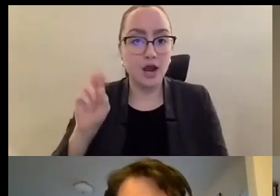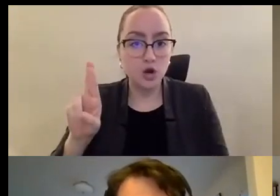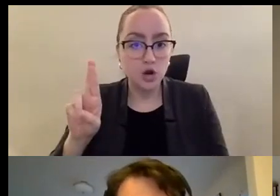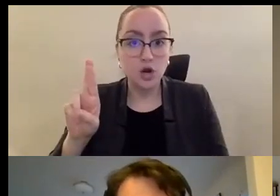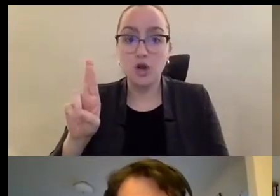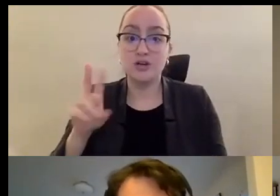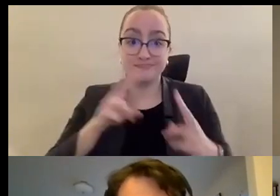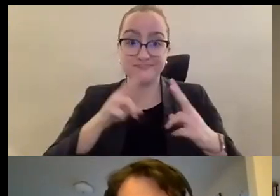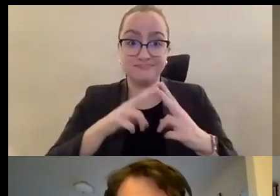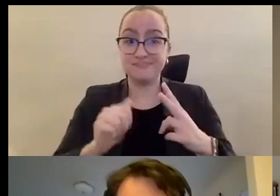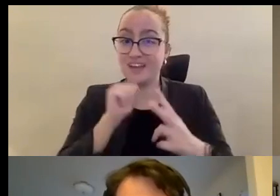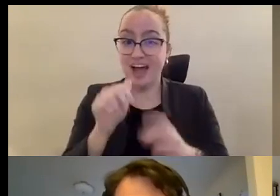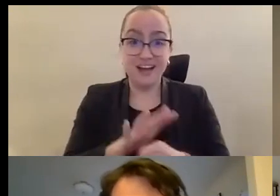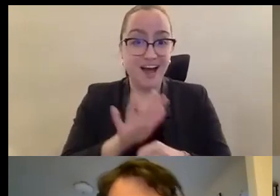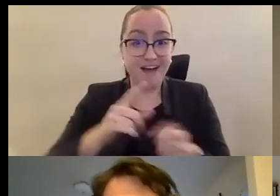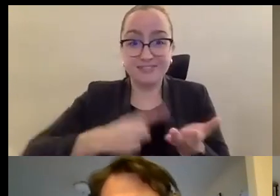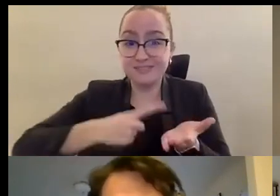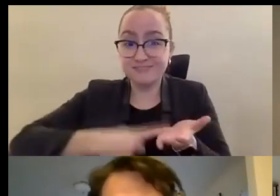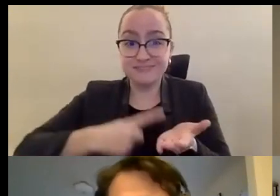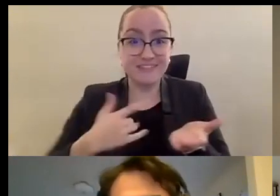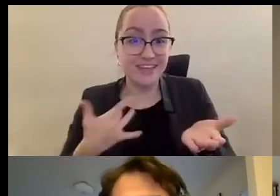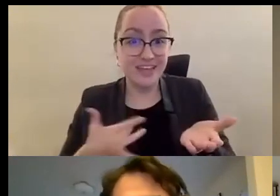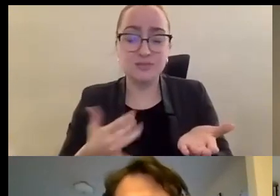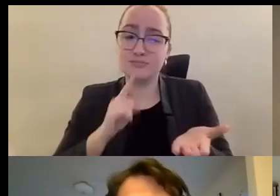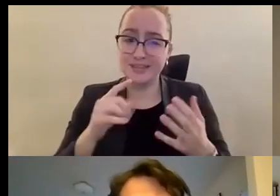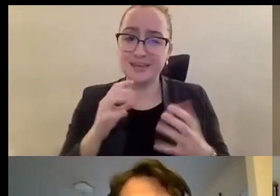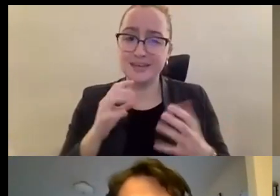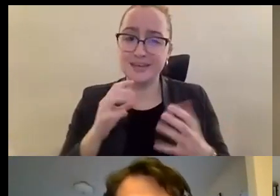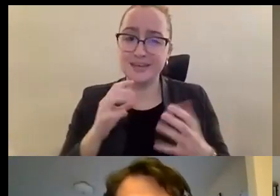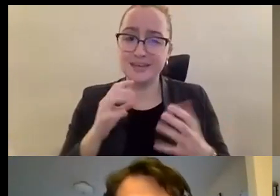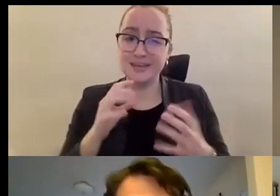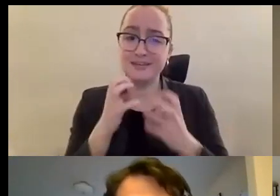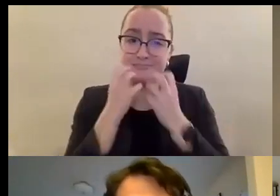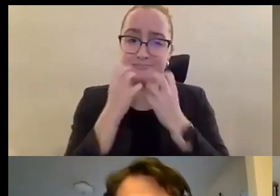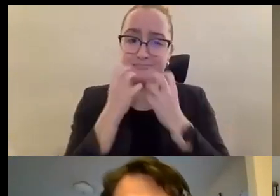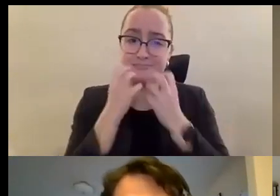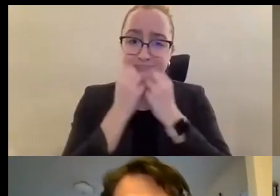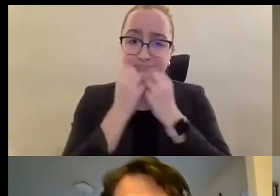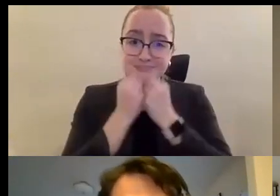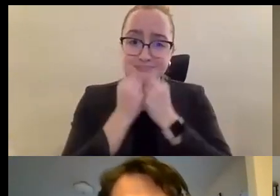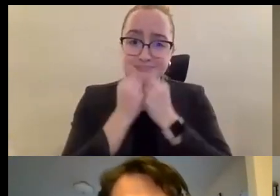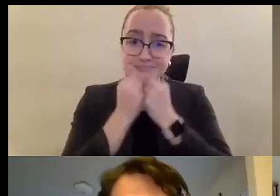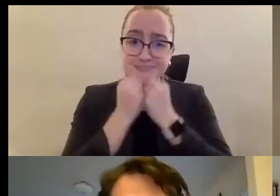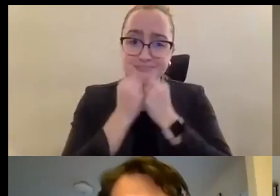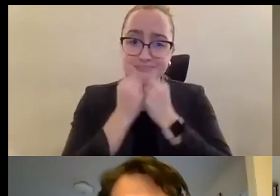el terror y la acta de exclusión, y son cosas que